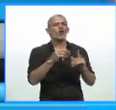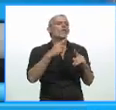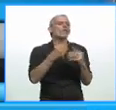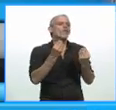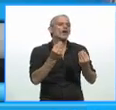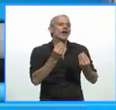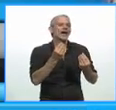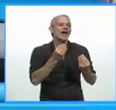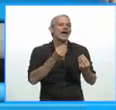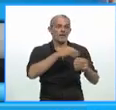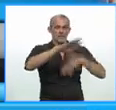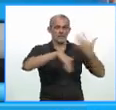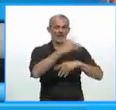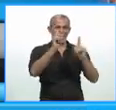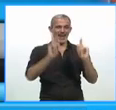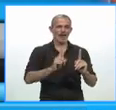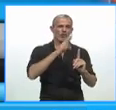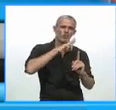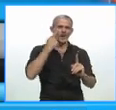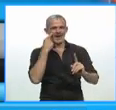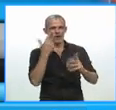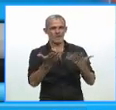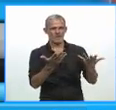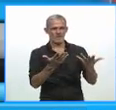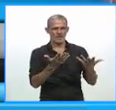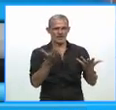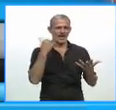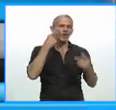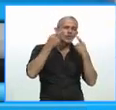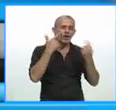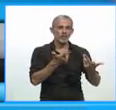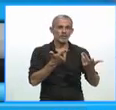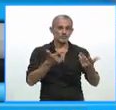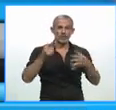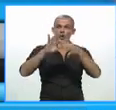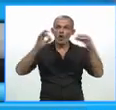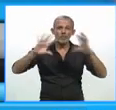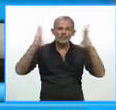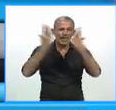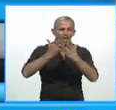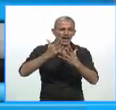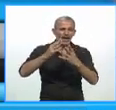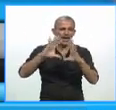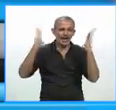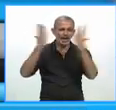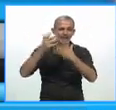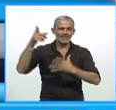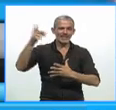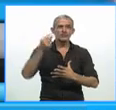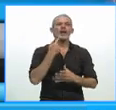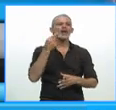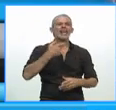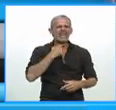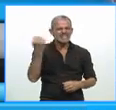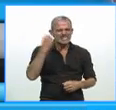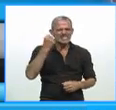Claro. Entonces ahora la Federación Internacional y a nivel olímpico el Comité Olímpico Internacional está tratando de que el